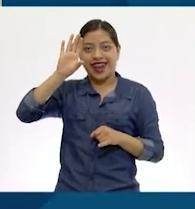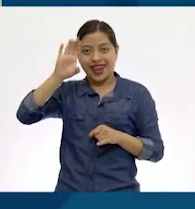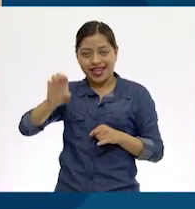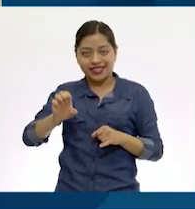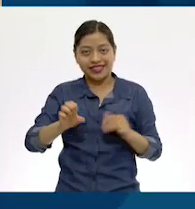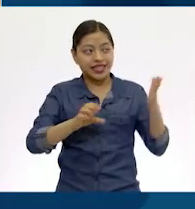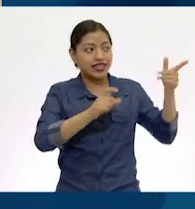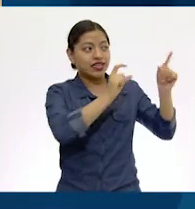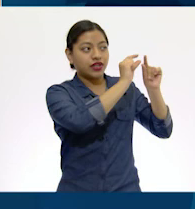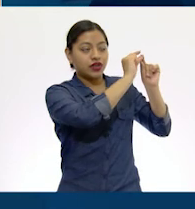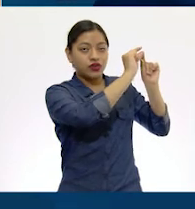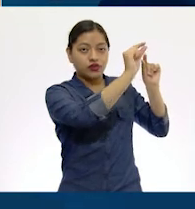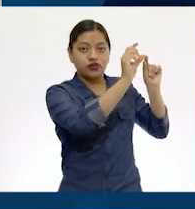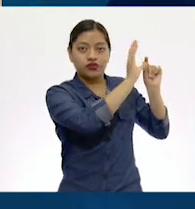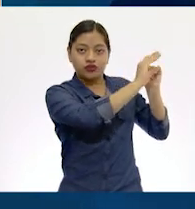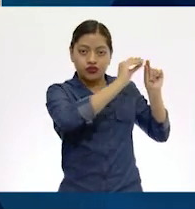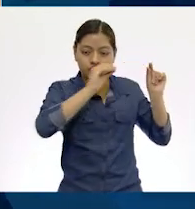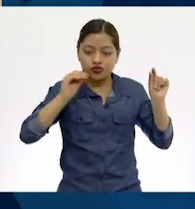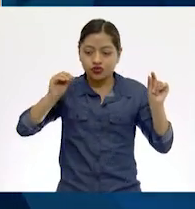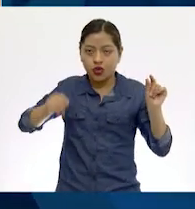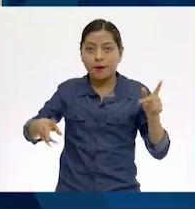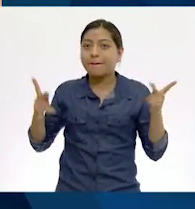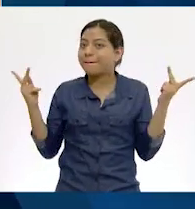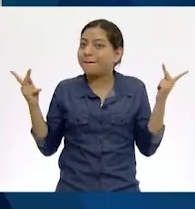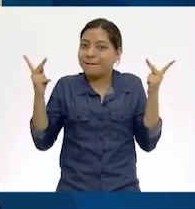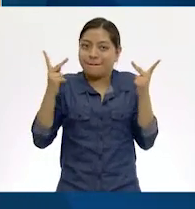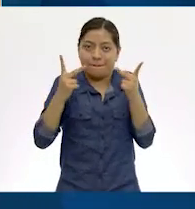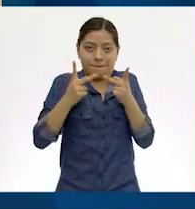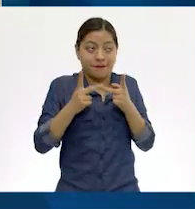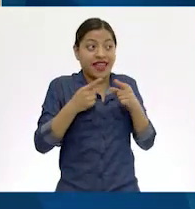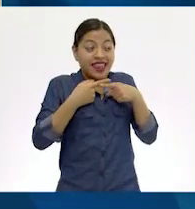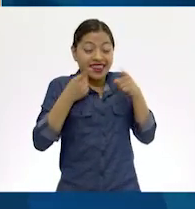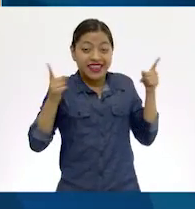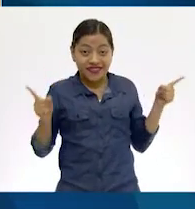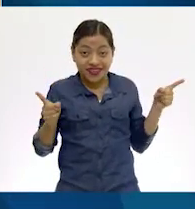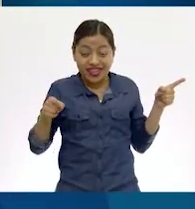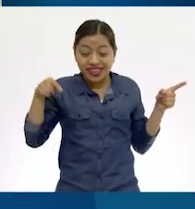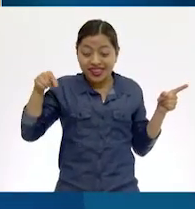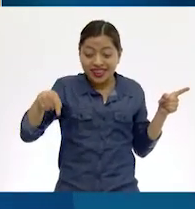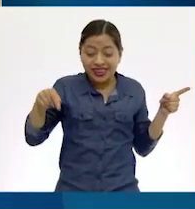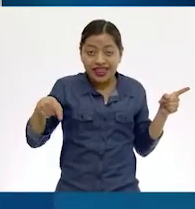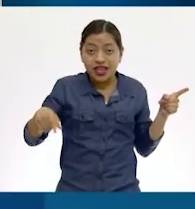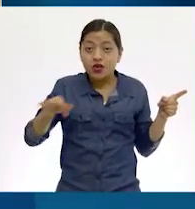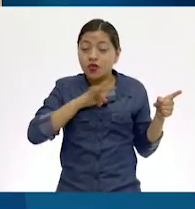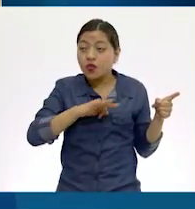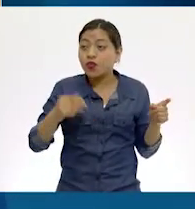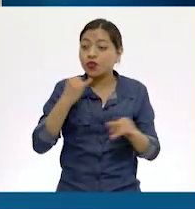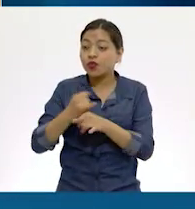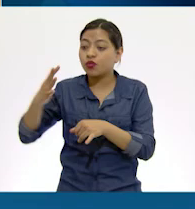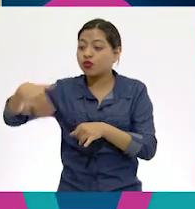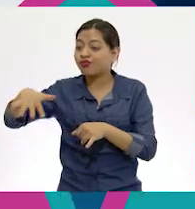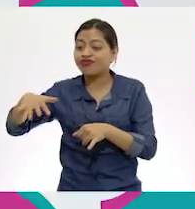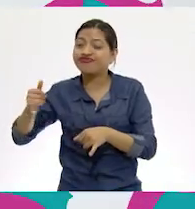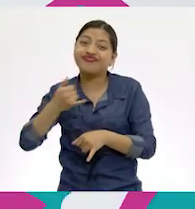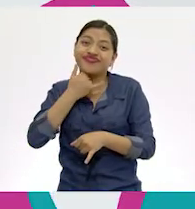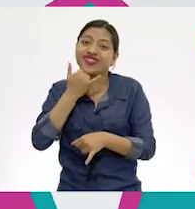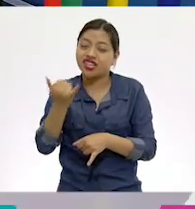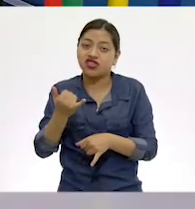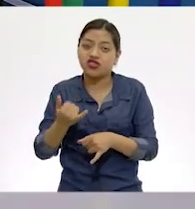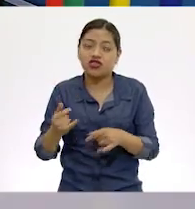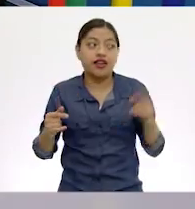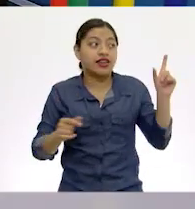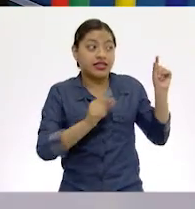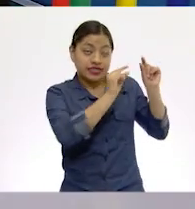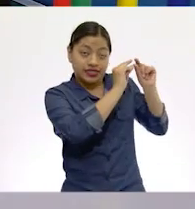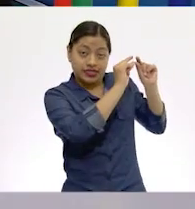repetir tal como está en el buscador, ya que si no lo hacen, será difícil que puedan volver a acceder al sitio que buscan. Así